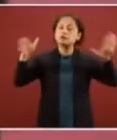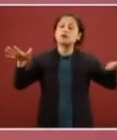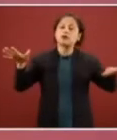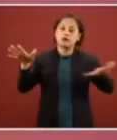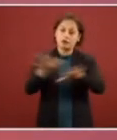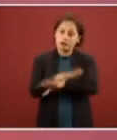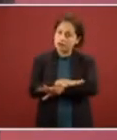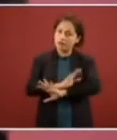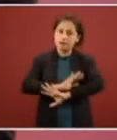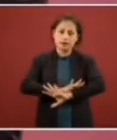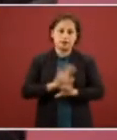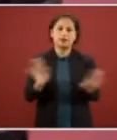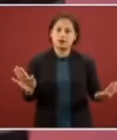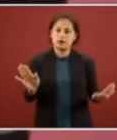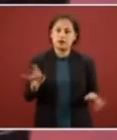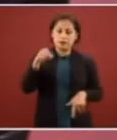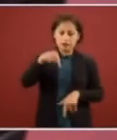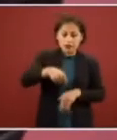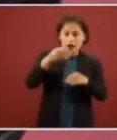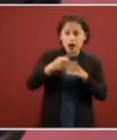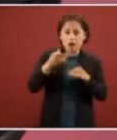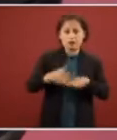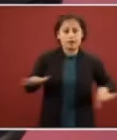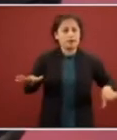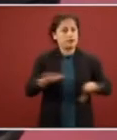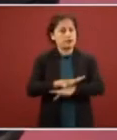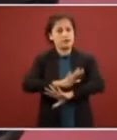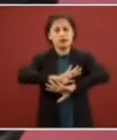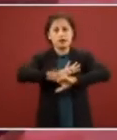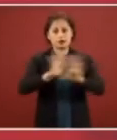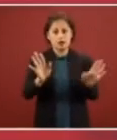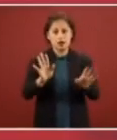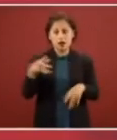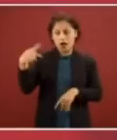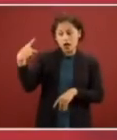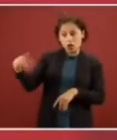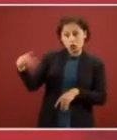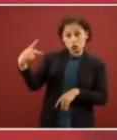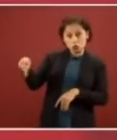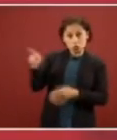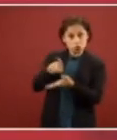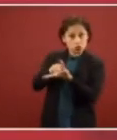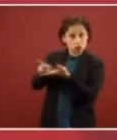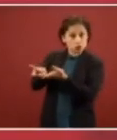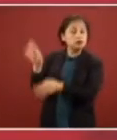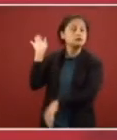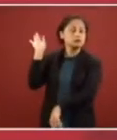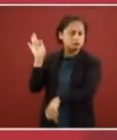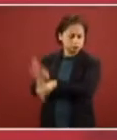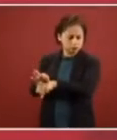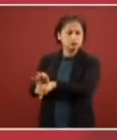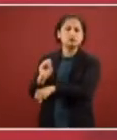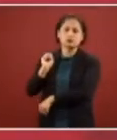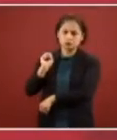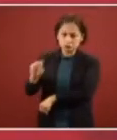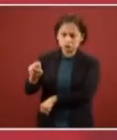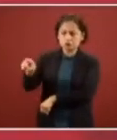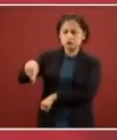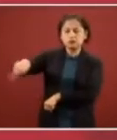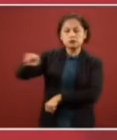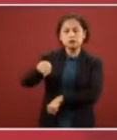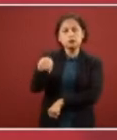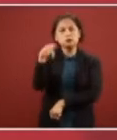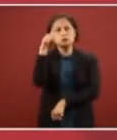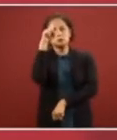ellos garantizadas todas sus libertades para questionar para criticar pero